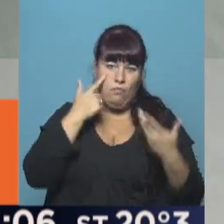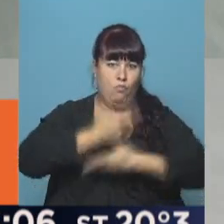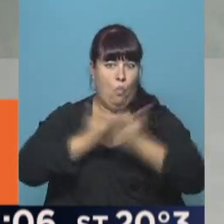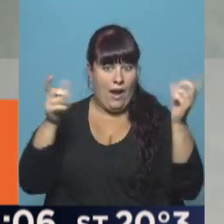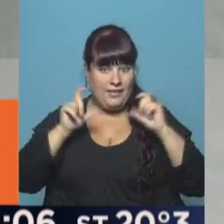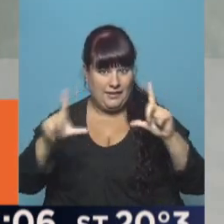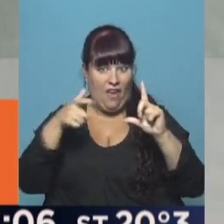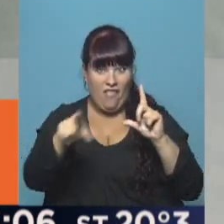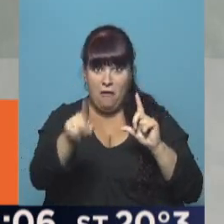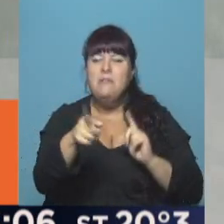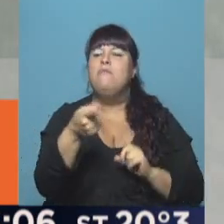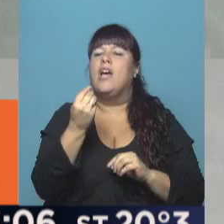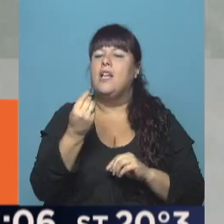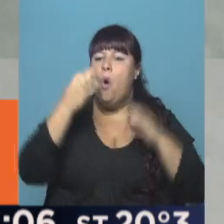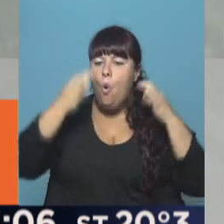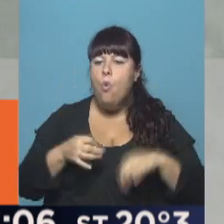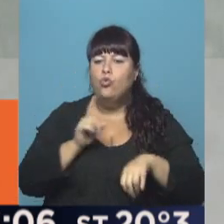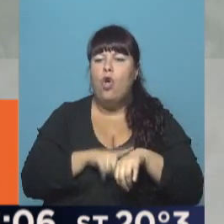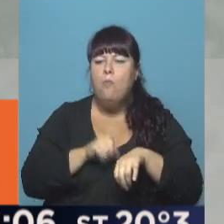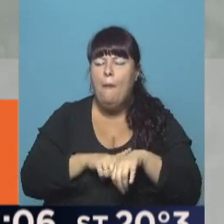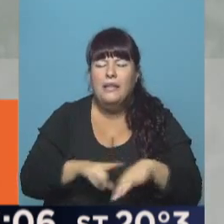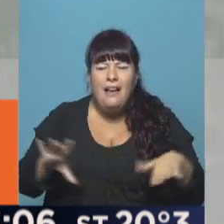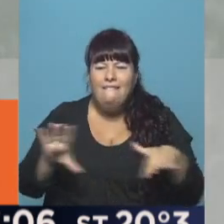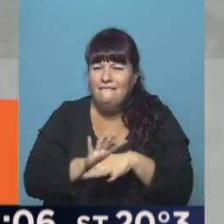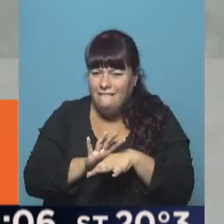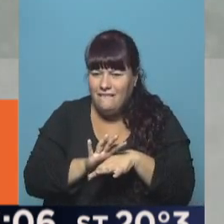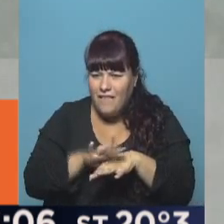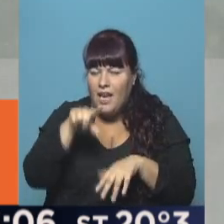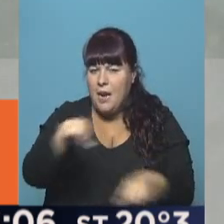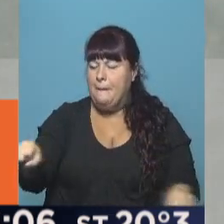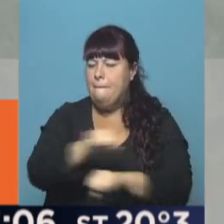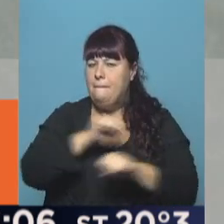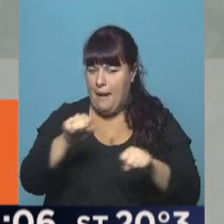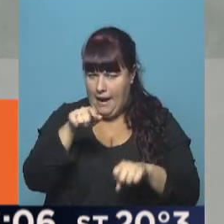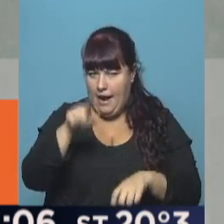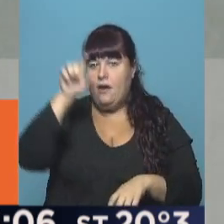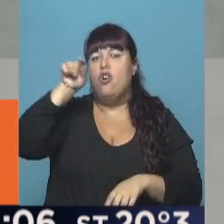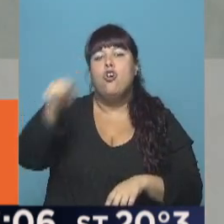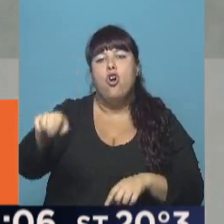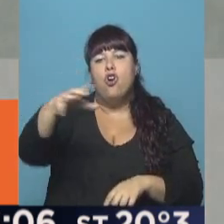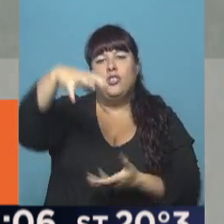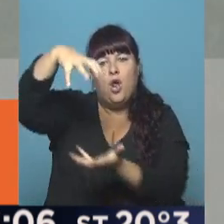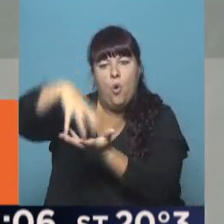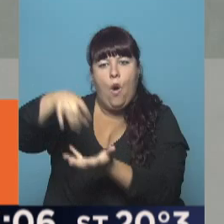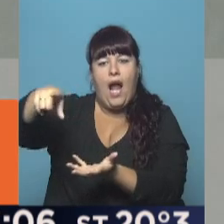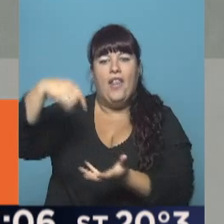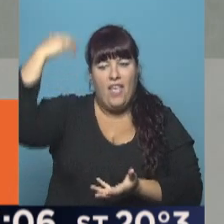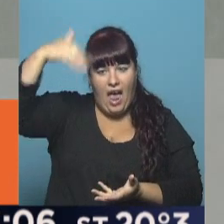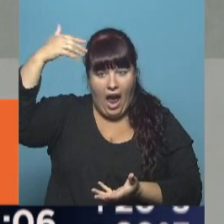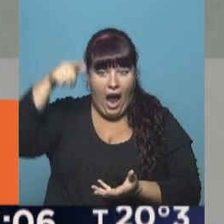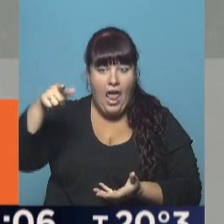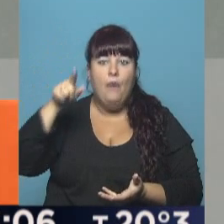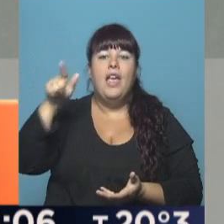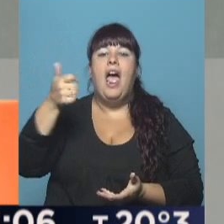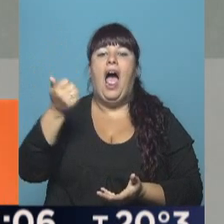que estamos viendo, que es el momento exacto, el momento preciso del impacto del explosivo contra instalación del Estado Islámico